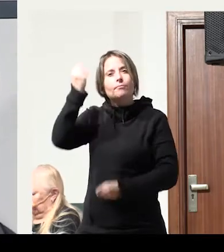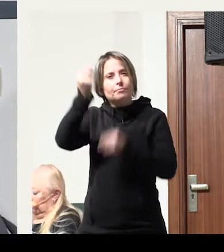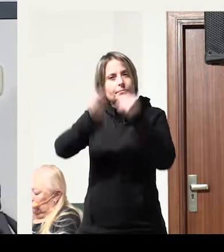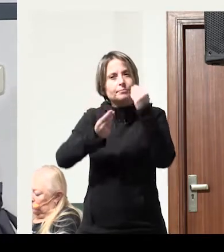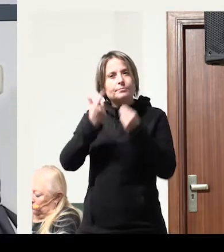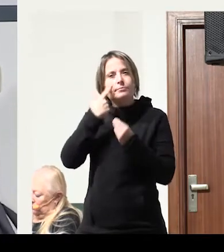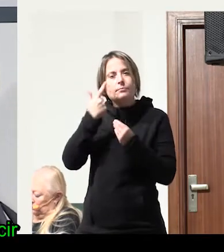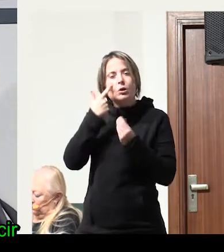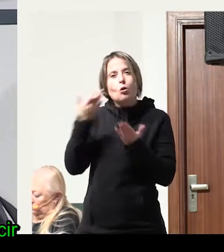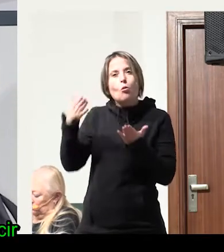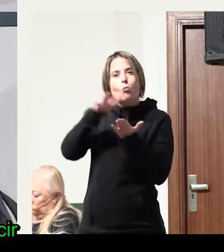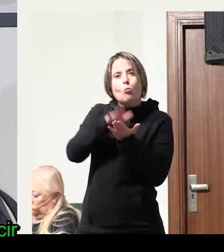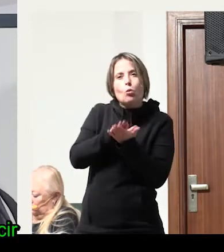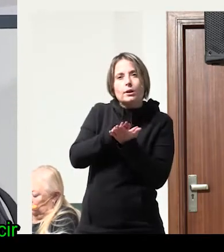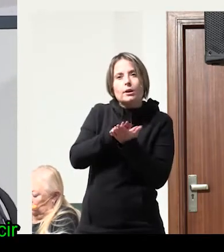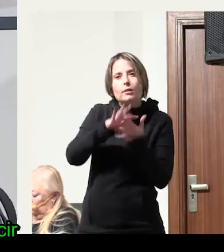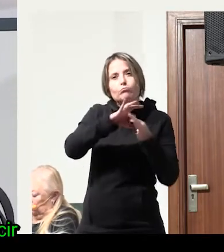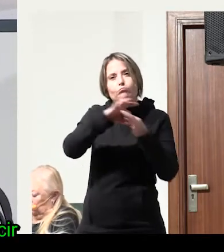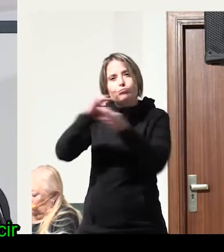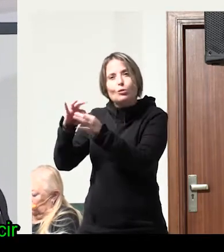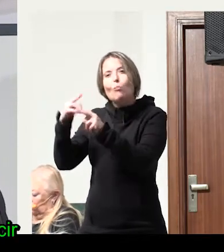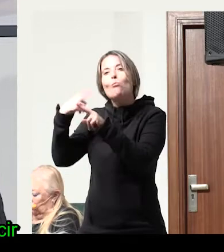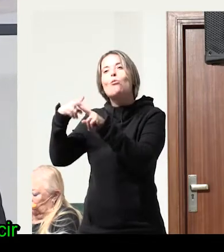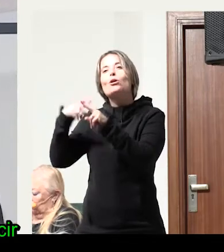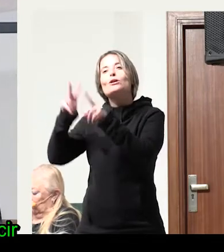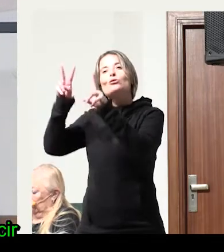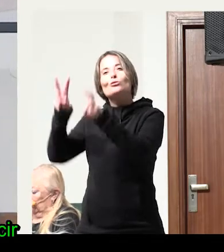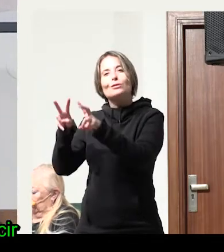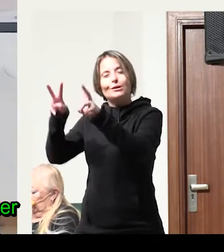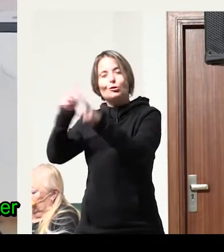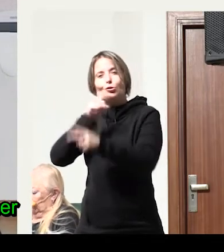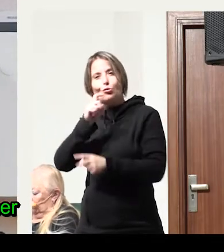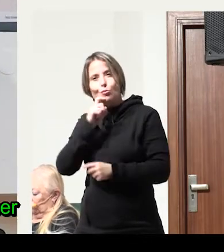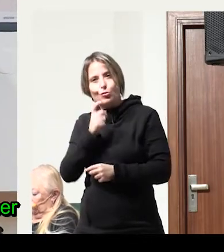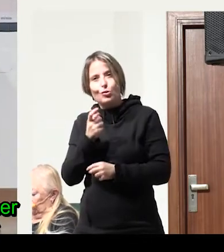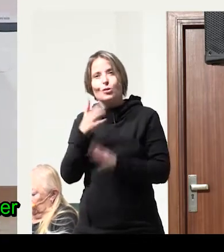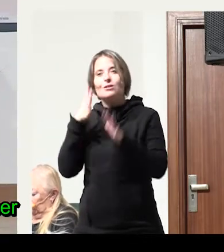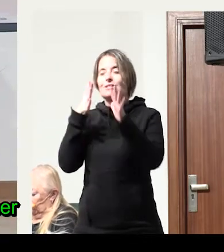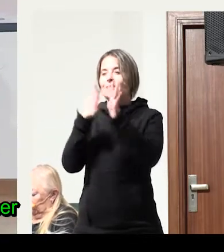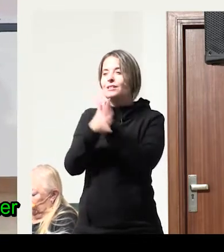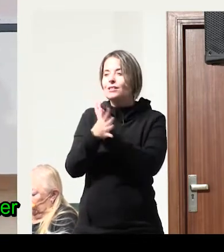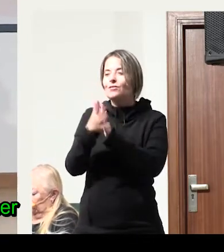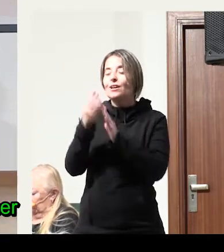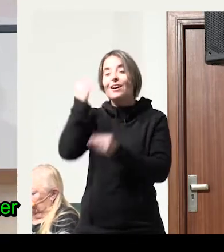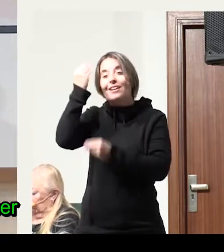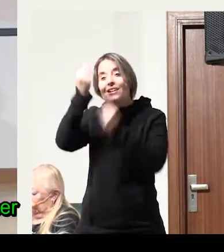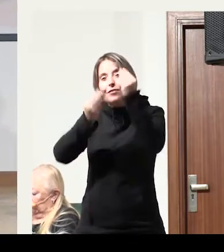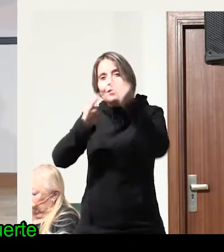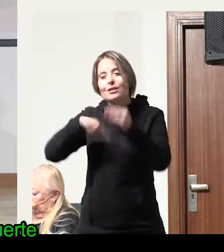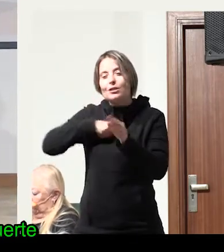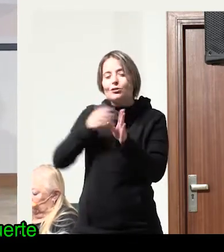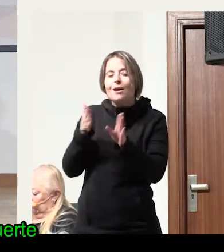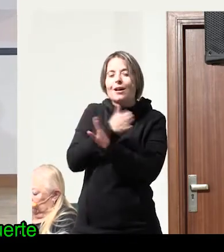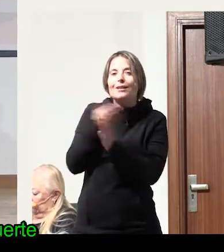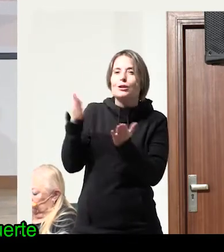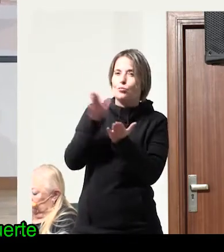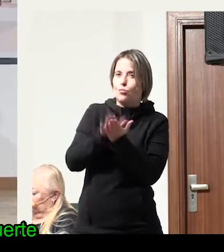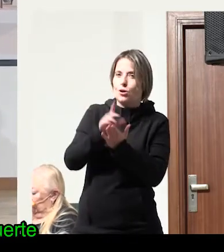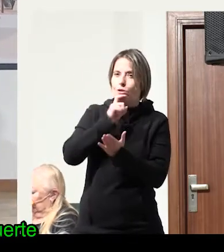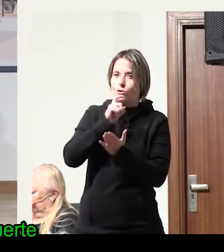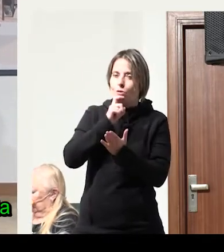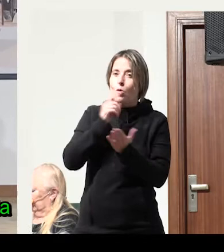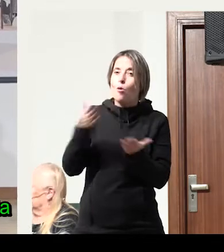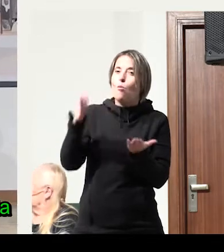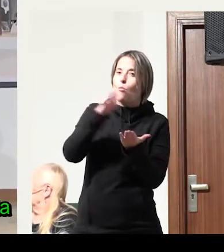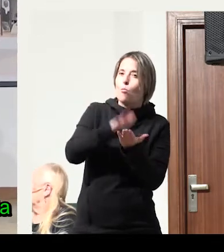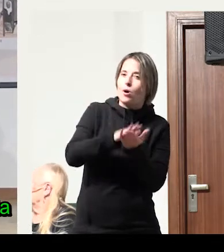muerte en un tema político. ¿Cómo convertir la muerte en un tema político? Quiere decir, ¿qué reflexiones tenemos que hacer sobre la muerte? ¿Cómo podemos relacionar la muerte con toda la